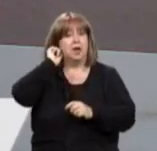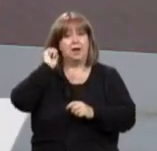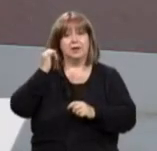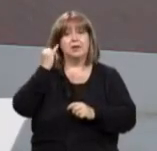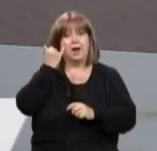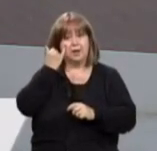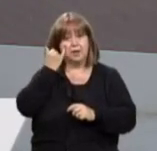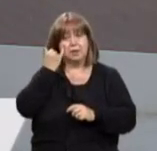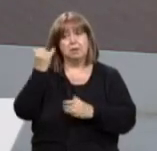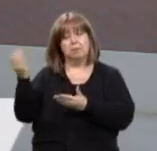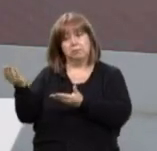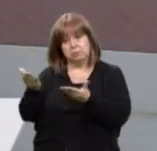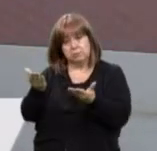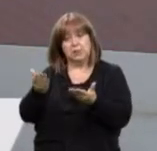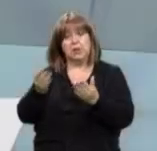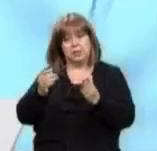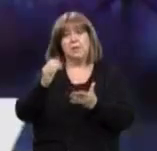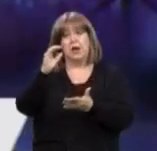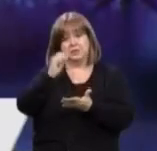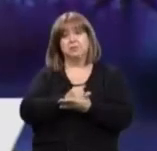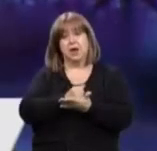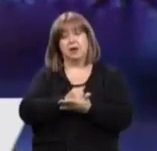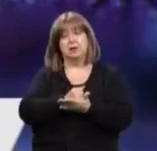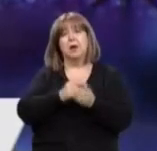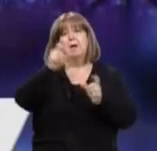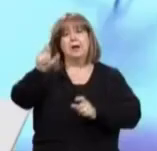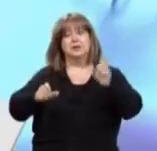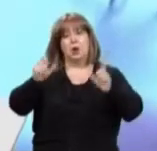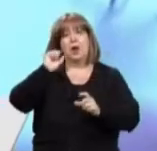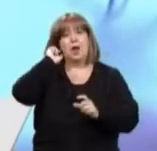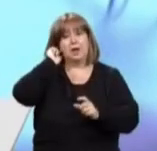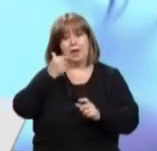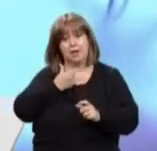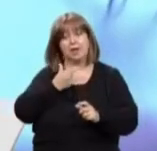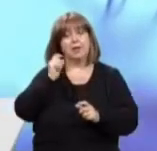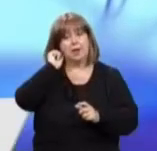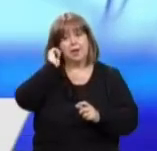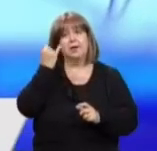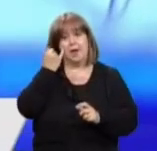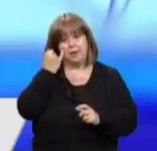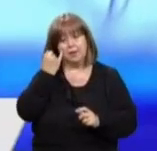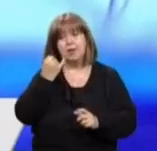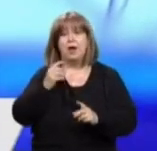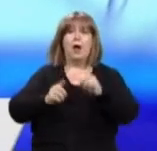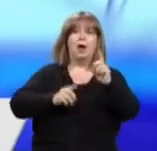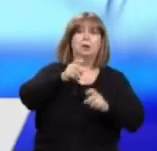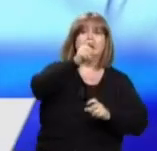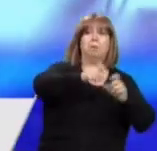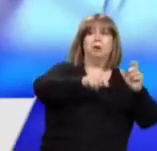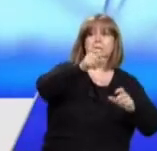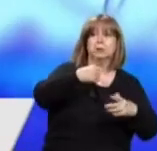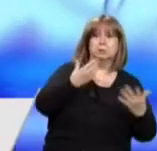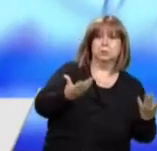ciertas críticas que tiene desde arzobispos o cardenales en el mundo, que cuestionan algunas visiones del Papa, y dijo, bueno, prefiero que las digan